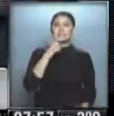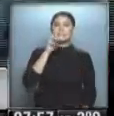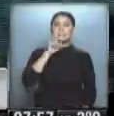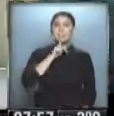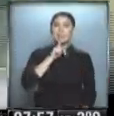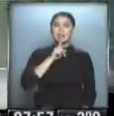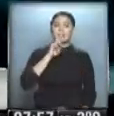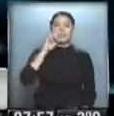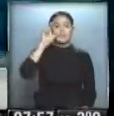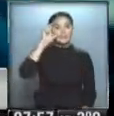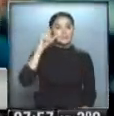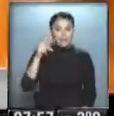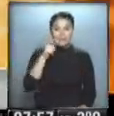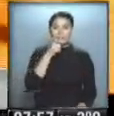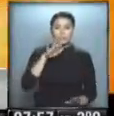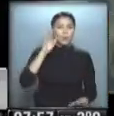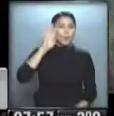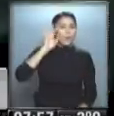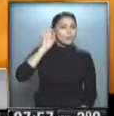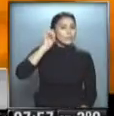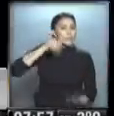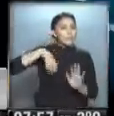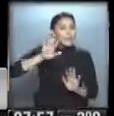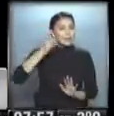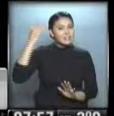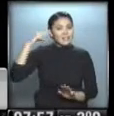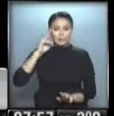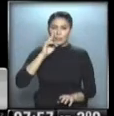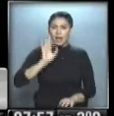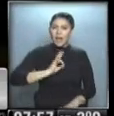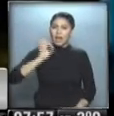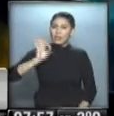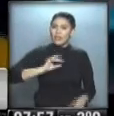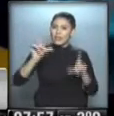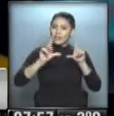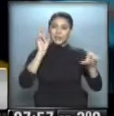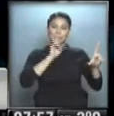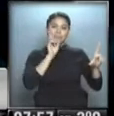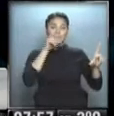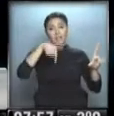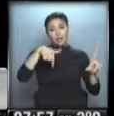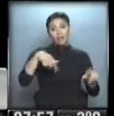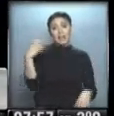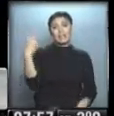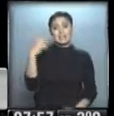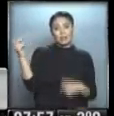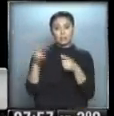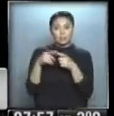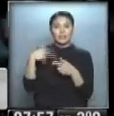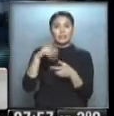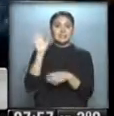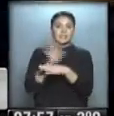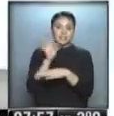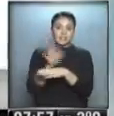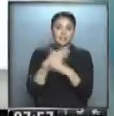todos aquellos que tienen algo así como más de 40 y que la vieron durante años en la tele ahora tiene su segundo capítulo en el cine